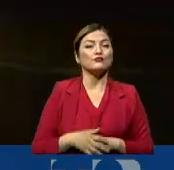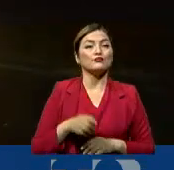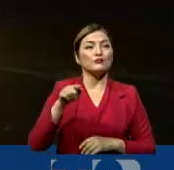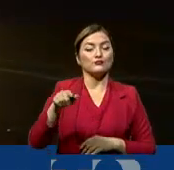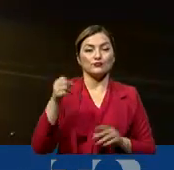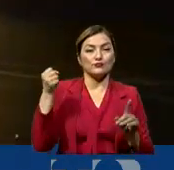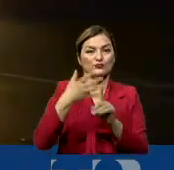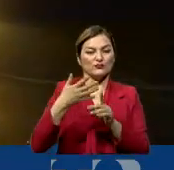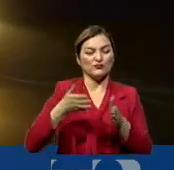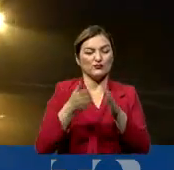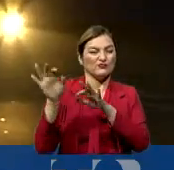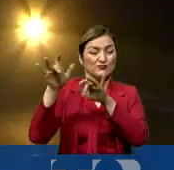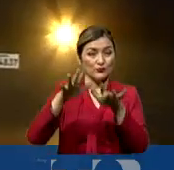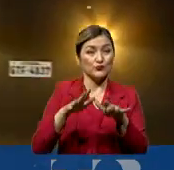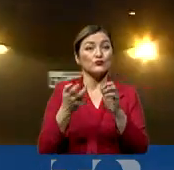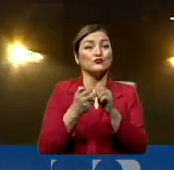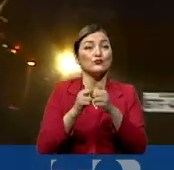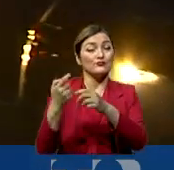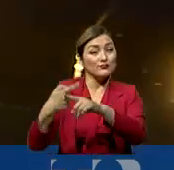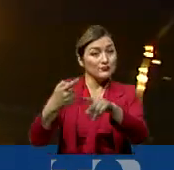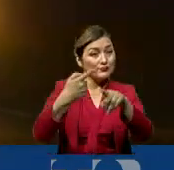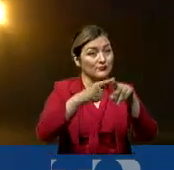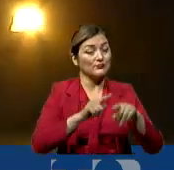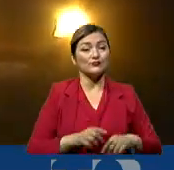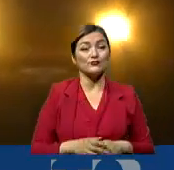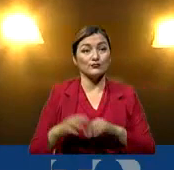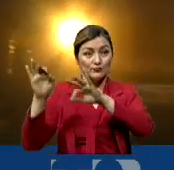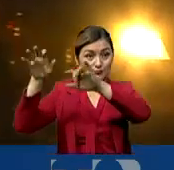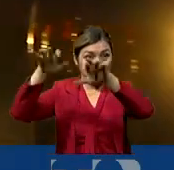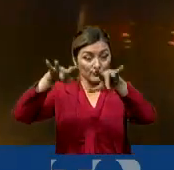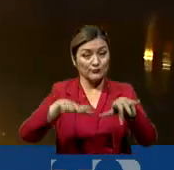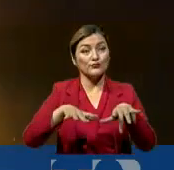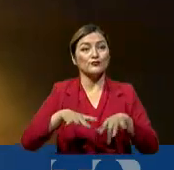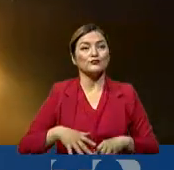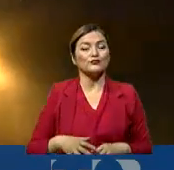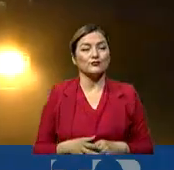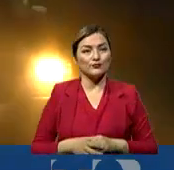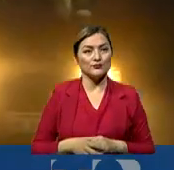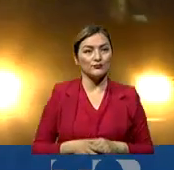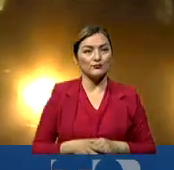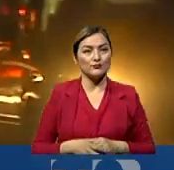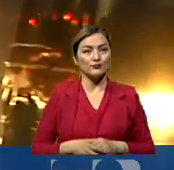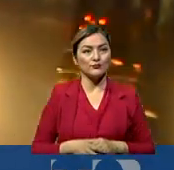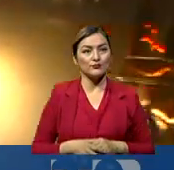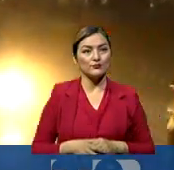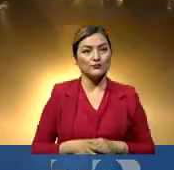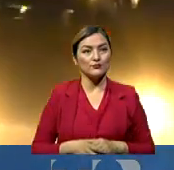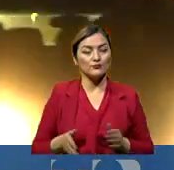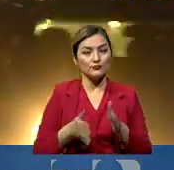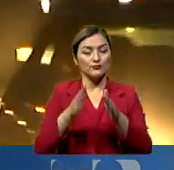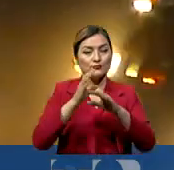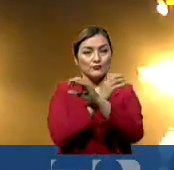en esta vía pues han provocado varios deslizamientos de tierra y derrumbes, y que por tal motivo esta vía las noches